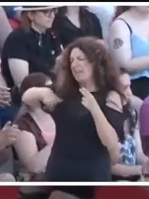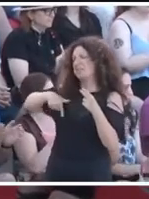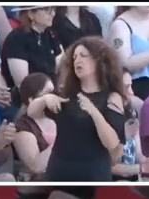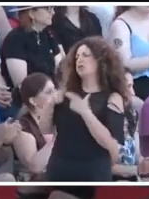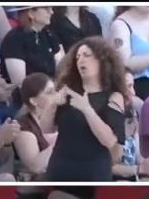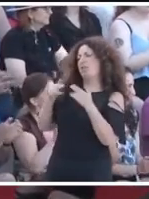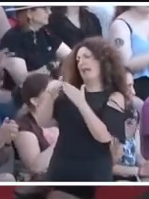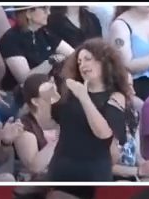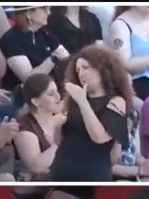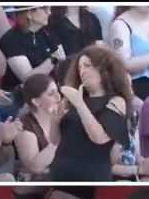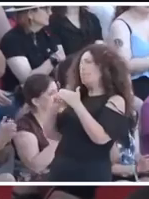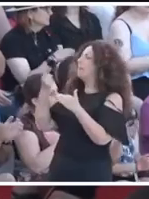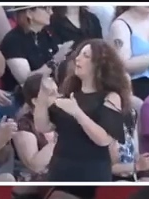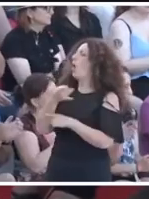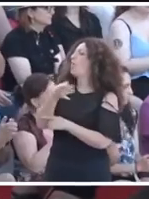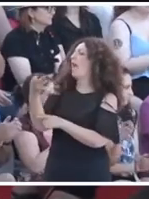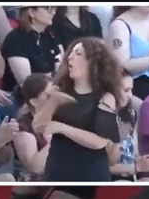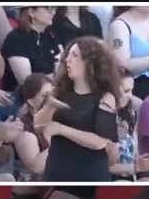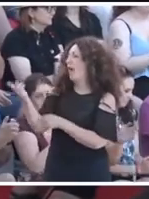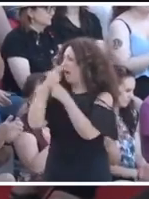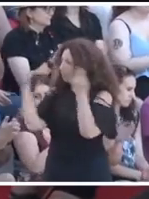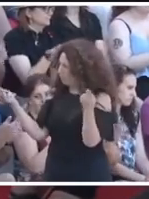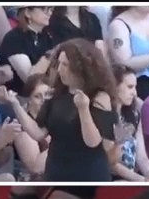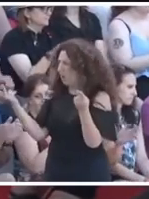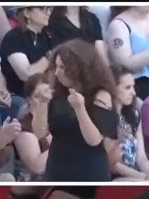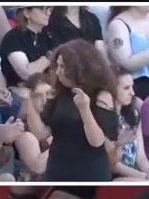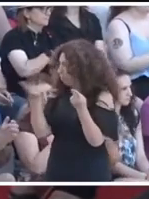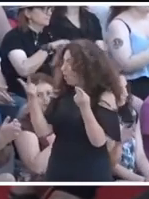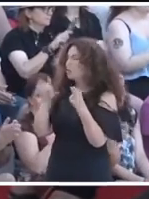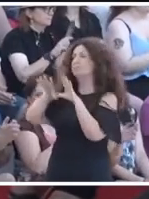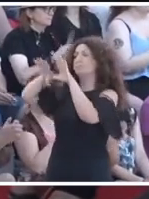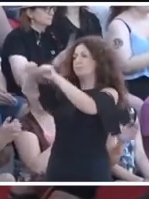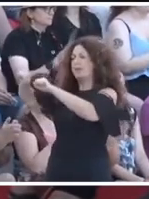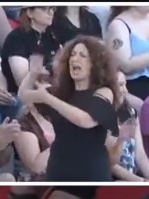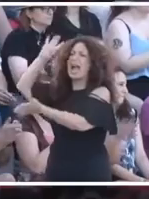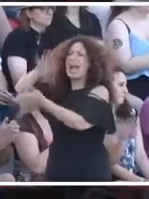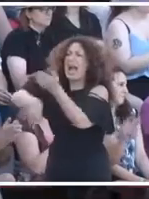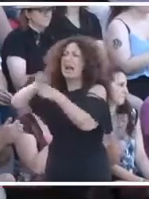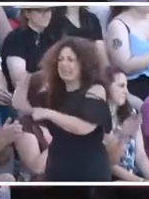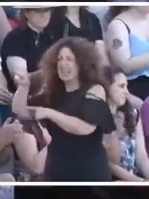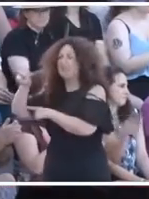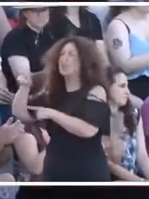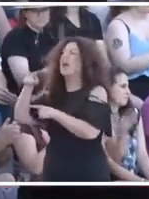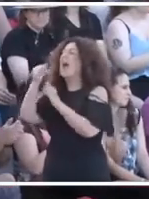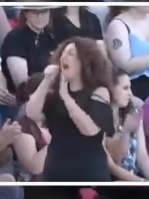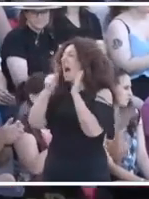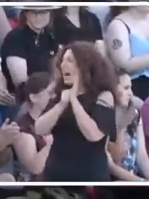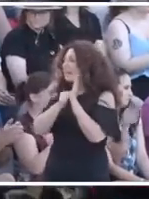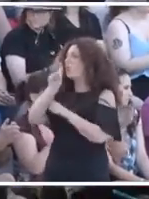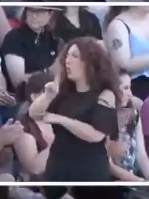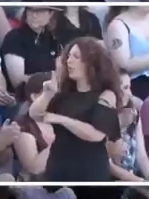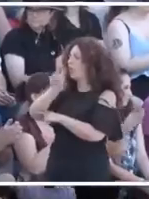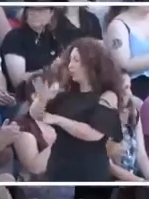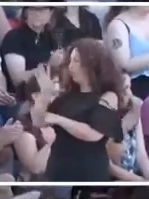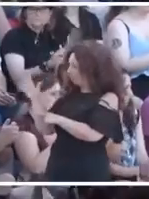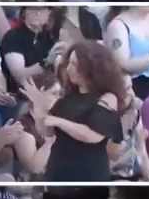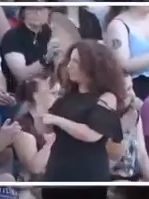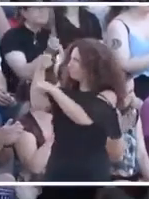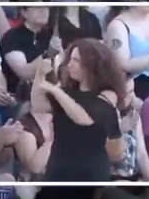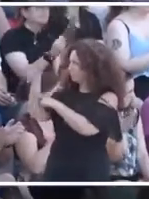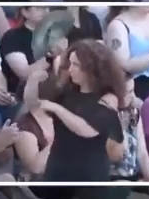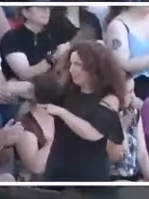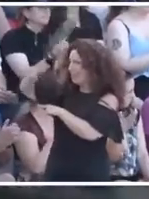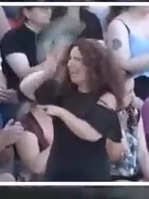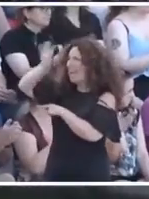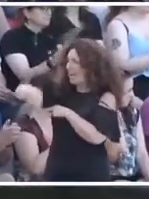Juntos intervinieron las competencias de Cataluña aplicando el artículo 155. Y sin irnos tan